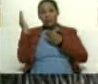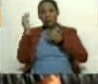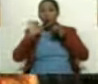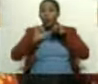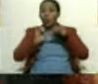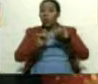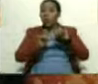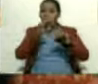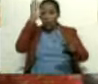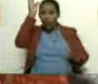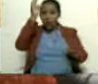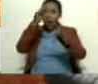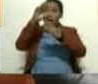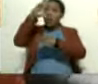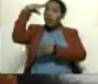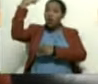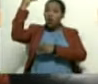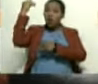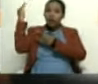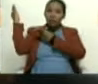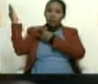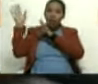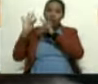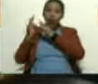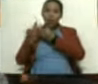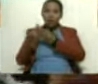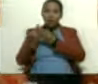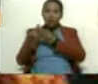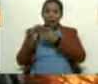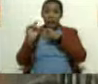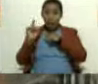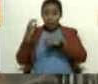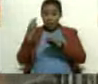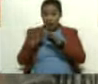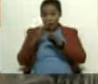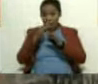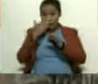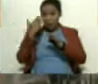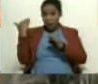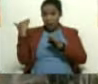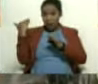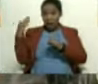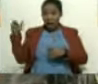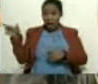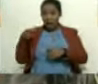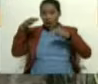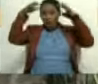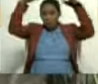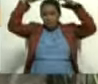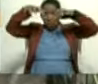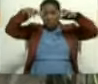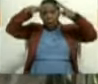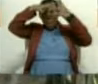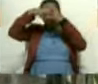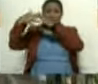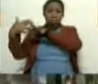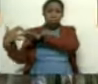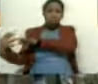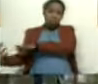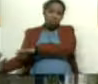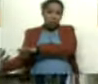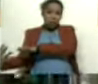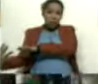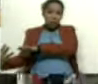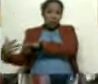la fe en Dios. Esta familia, apenas en septiembre, el río Torre se llevó a su casa. ¿Cuánto ha pasado? No han